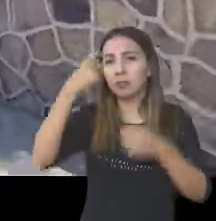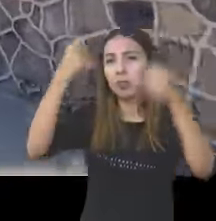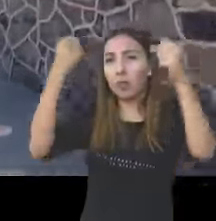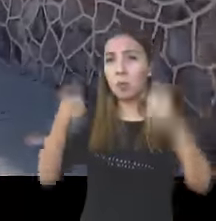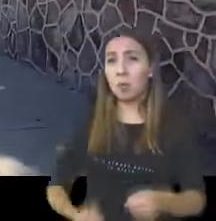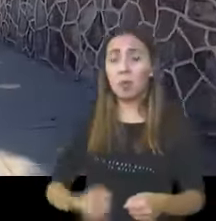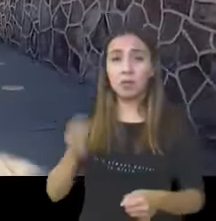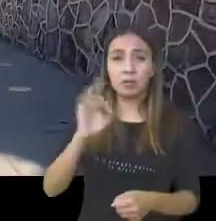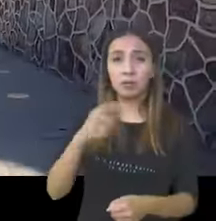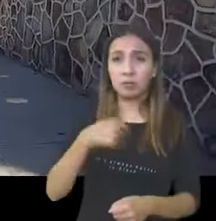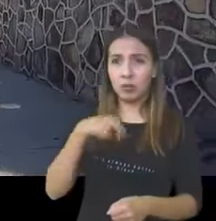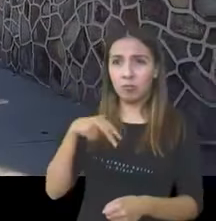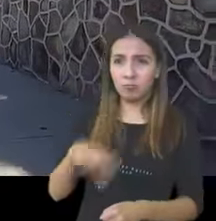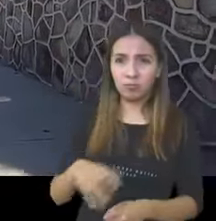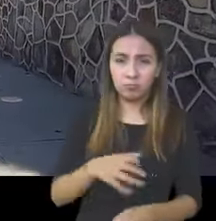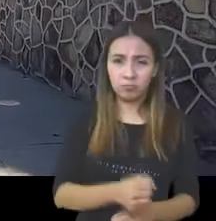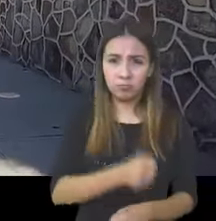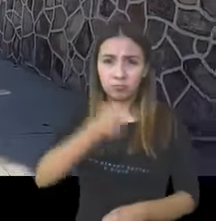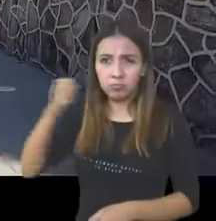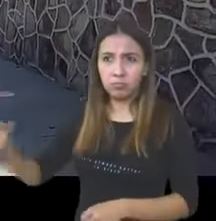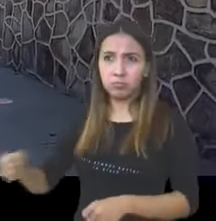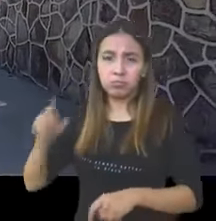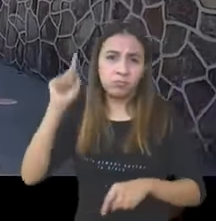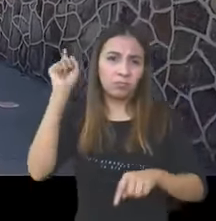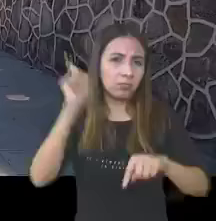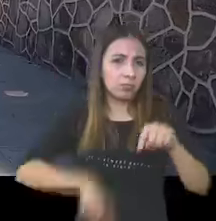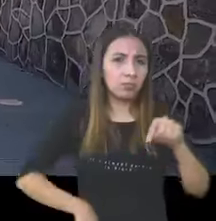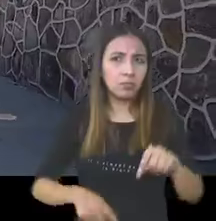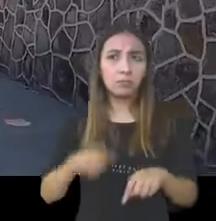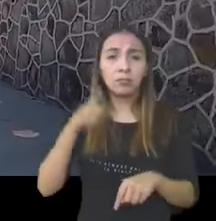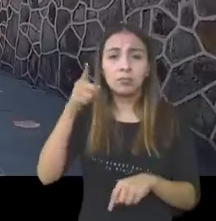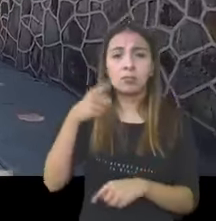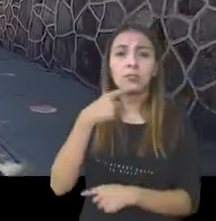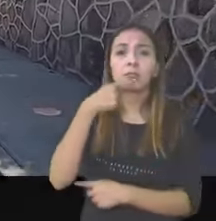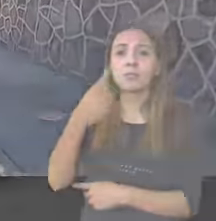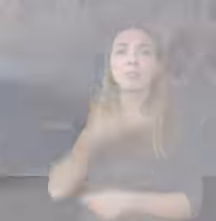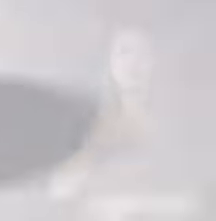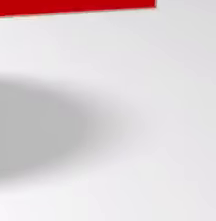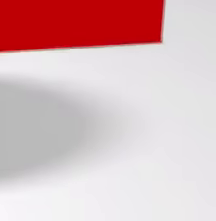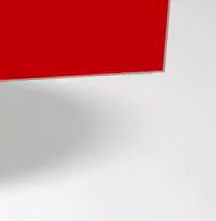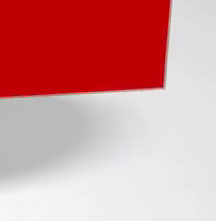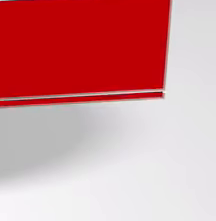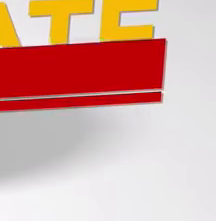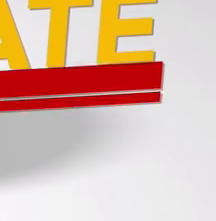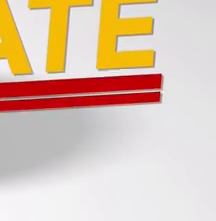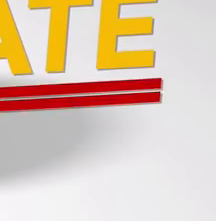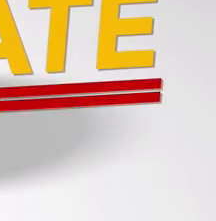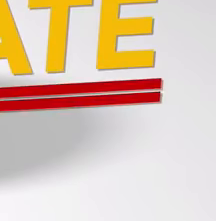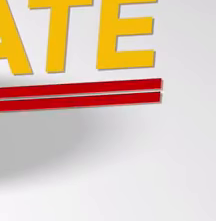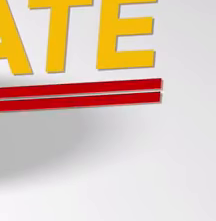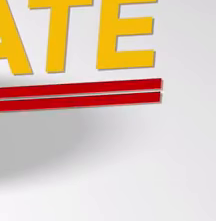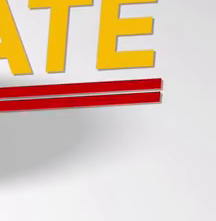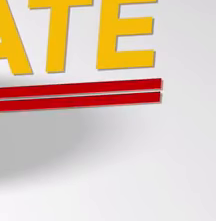esto, lo voy a hacer, porque no tienen, dicen ellos que tienen el permiso, no tienen.